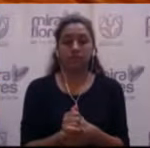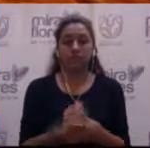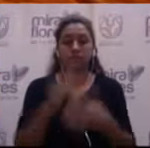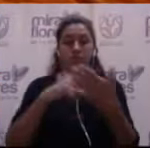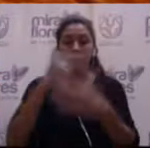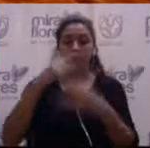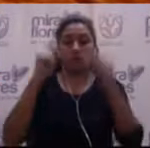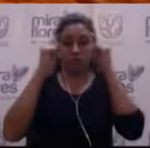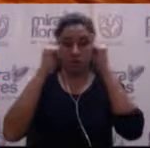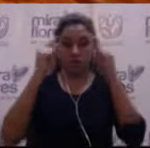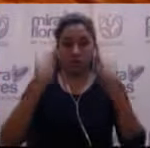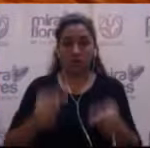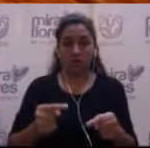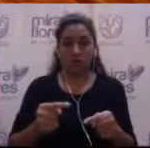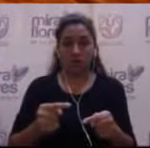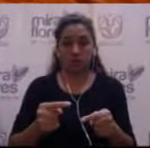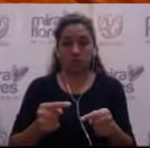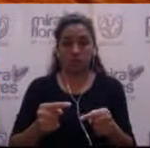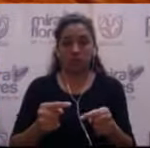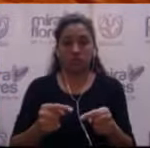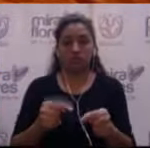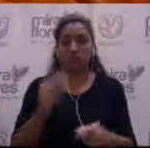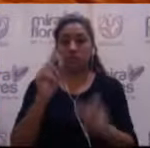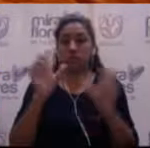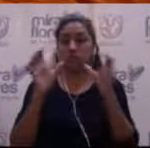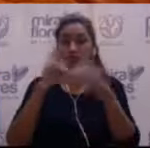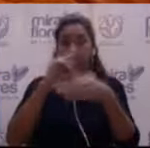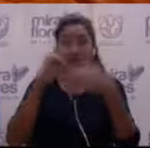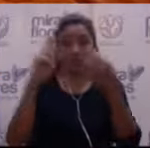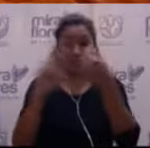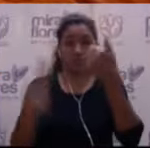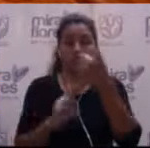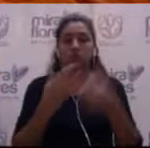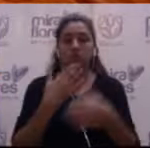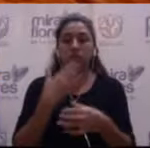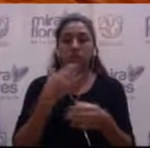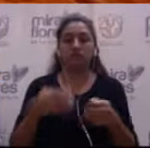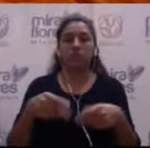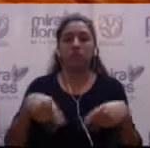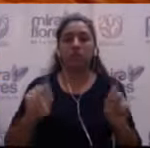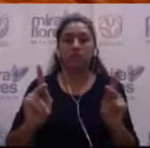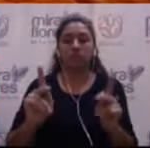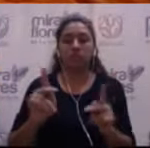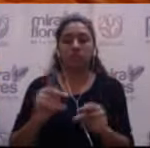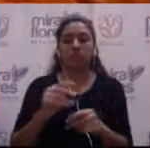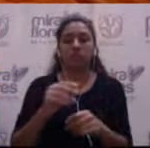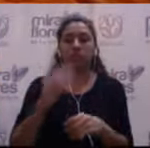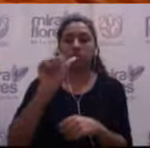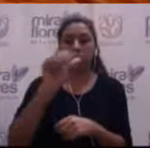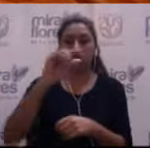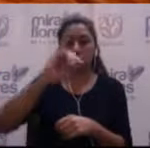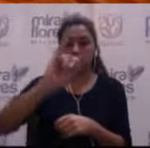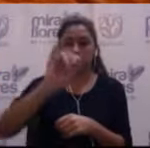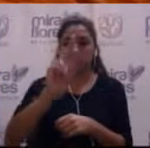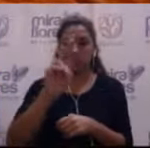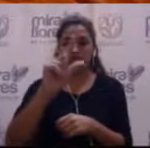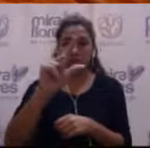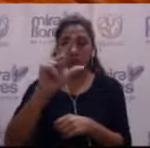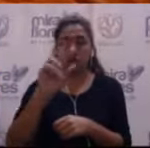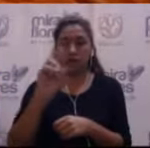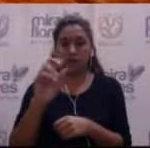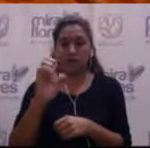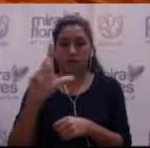Proyecto de acuerdo de Consejo que aprueba la licencia solicitada por el señor regidor Israel Orlando Acuña Wong-Coquiz, hacerse